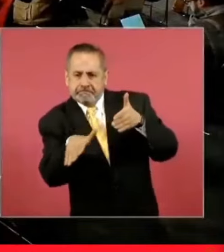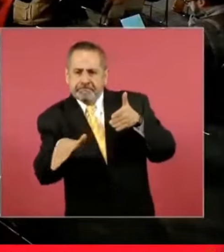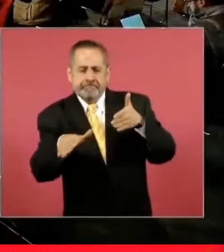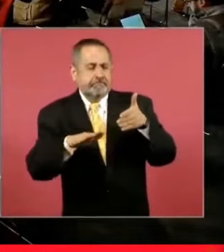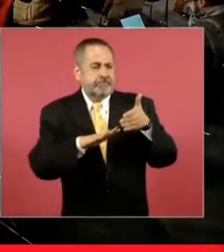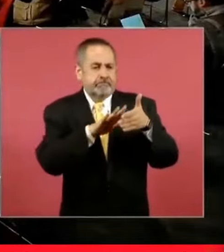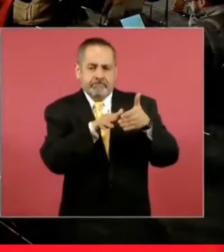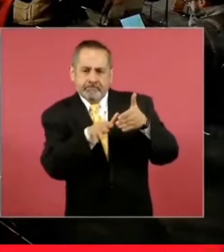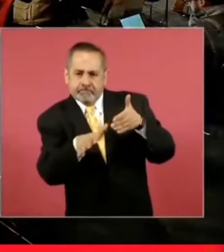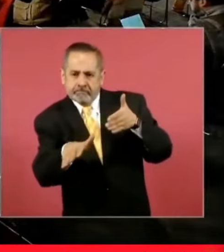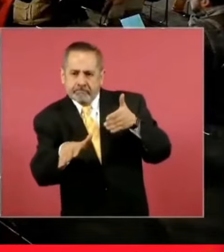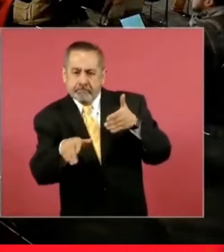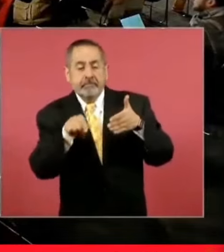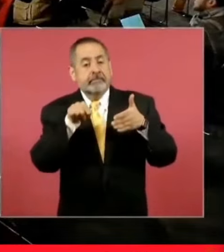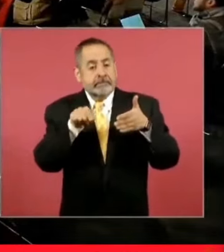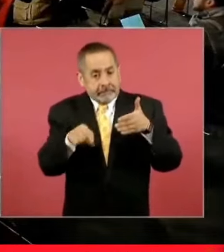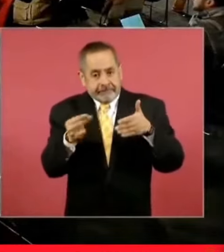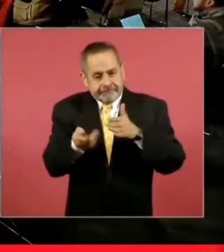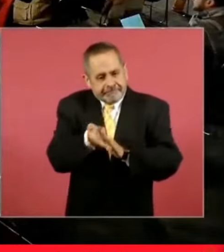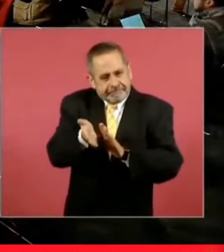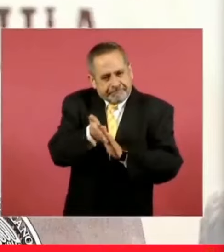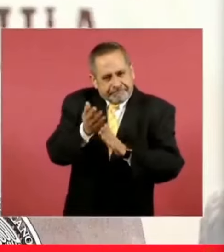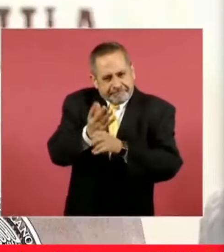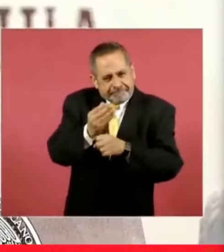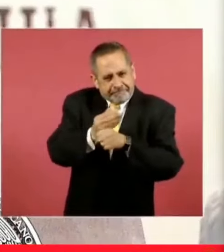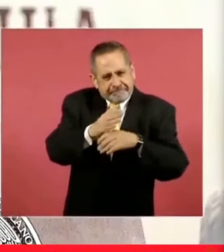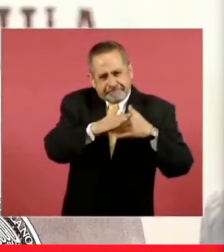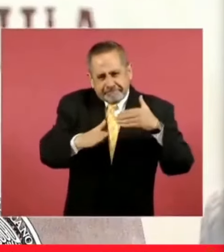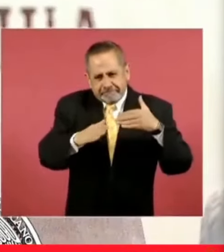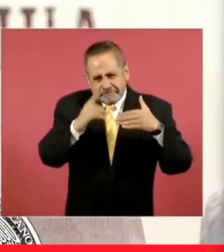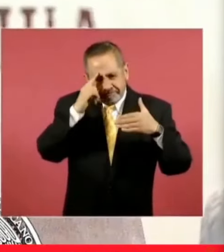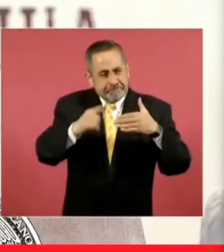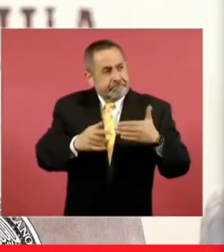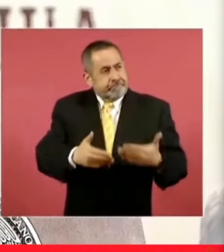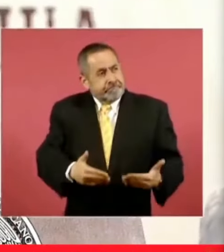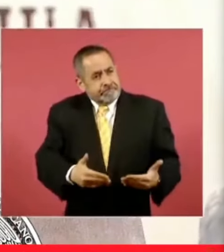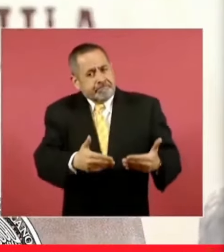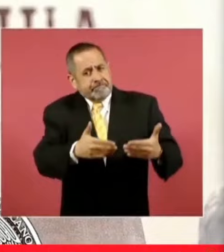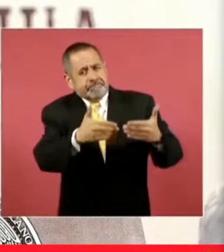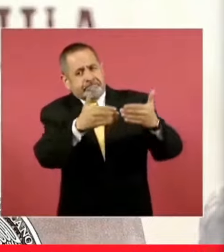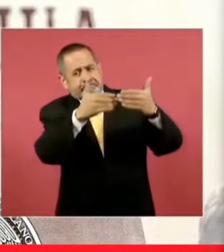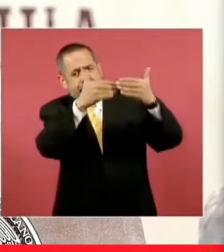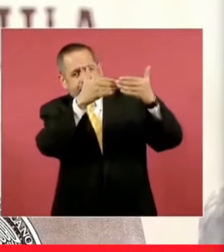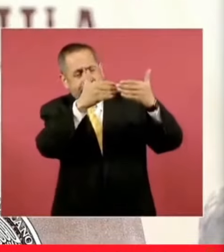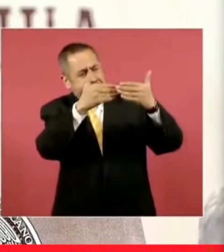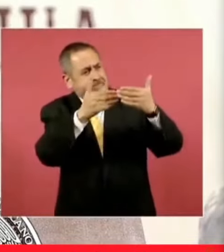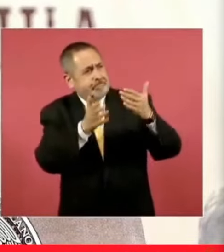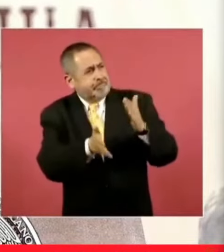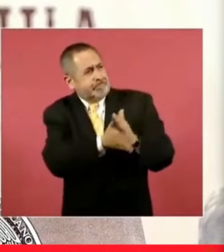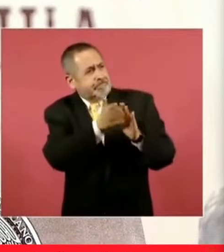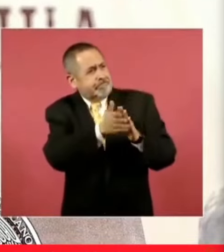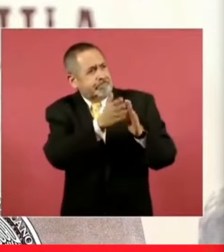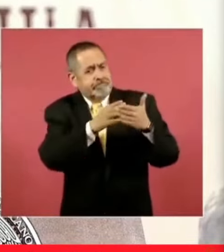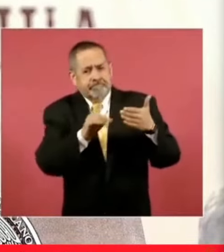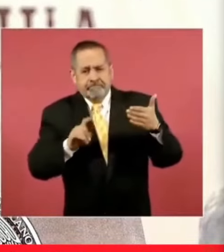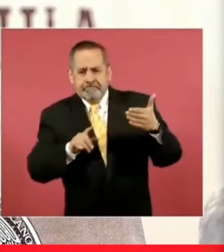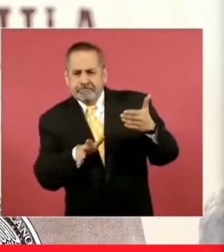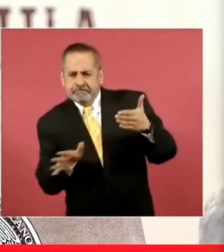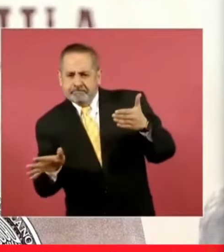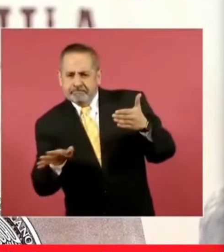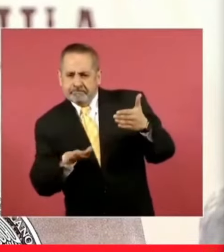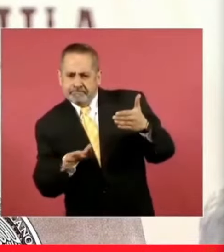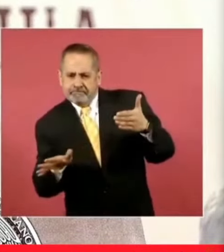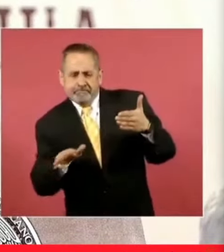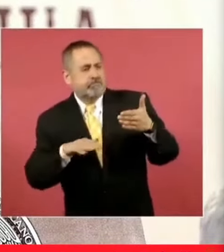que fuese totalmente impermeable para poder construir la cortina en seco. En vez de hacer un núcleo de